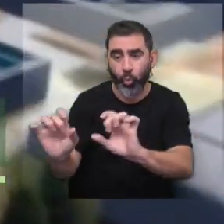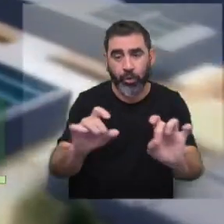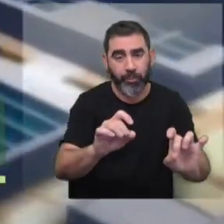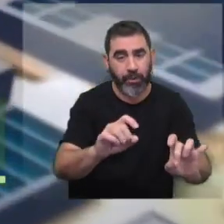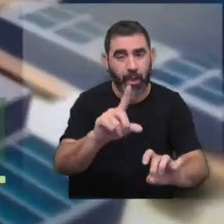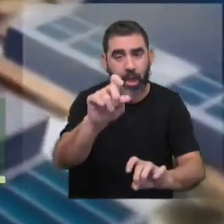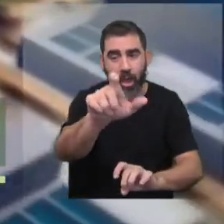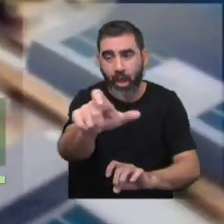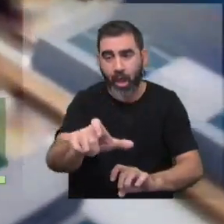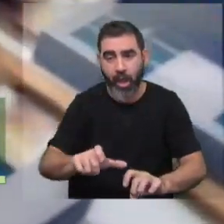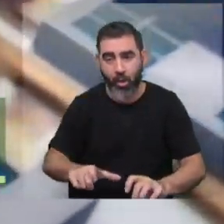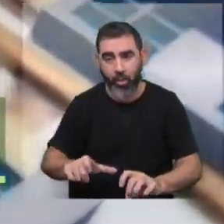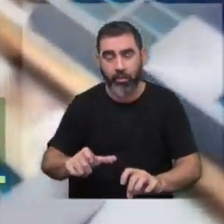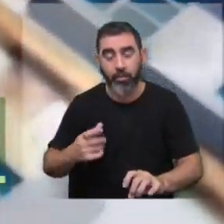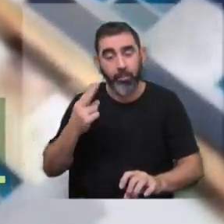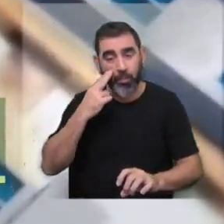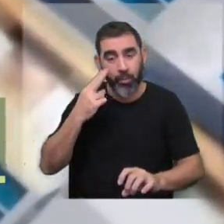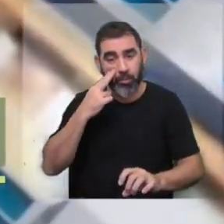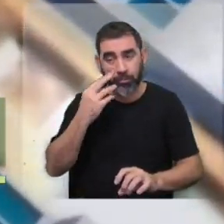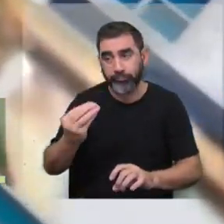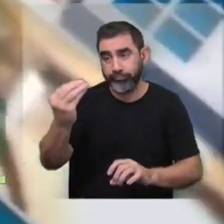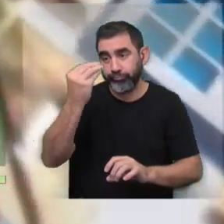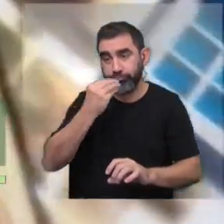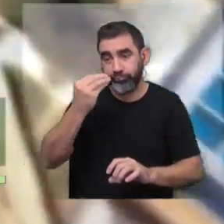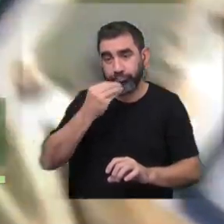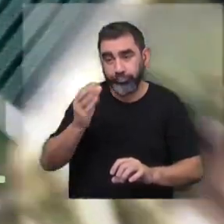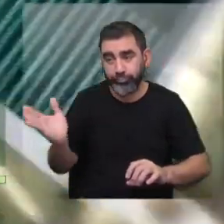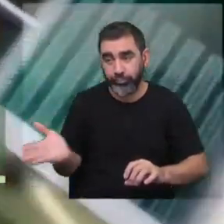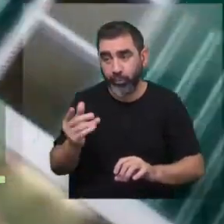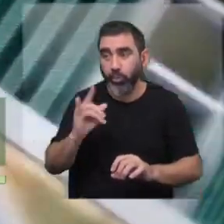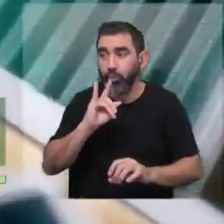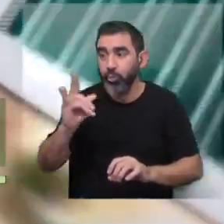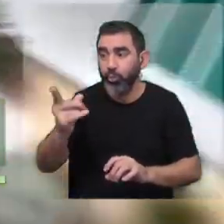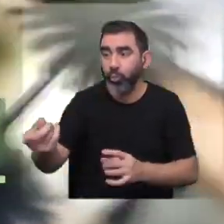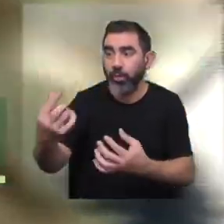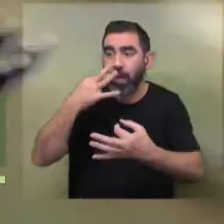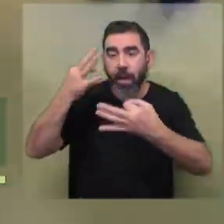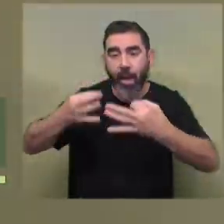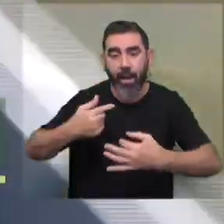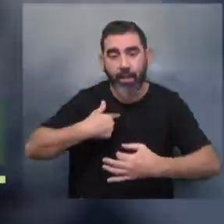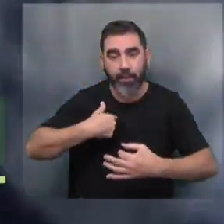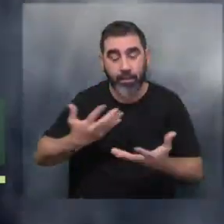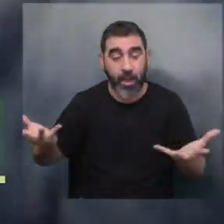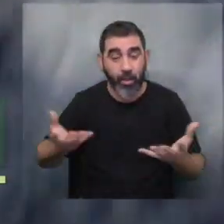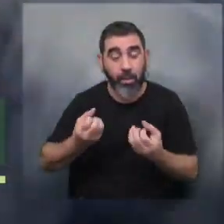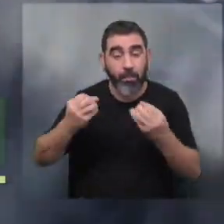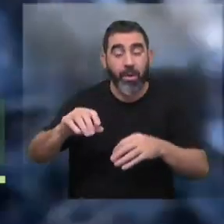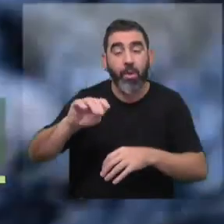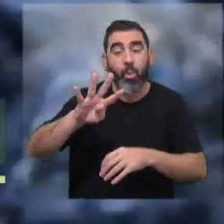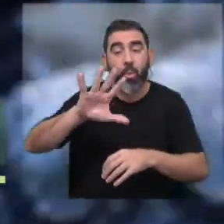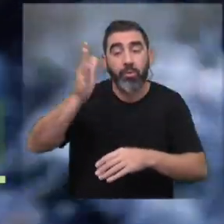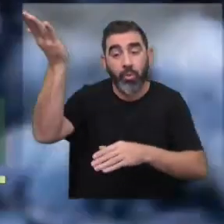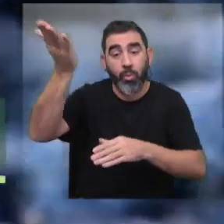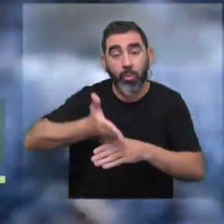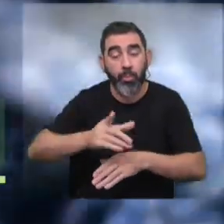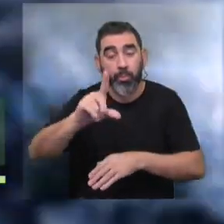acuífero lo van a comprometer su sustento Son ellos los que nos tienen que dar las garantías que al día de hoy pierde el 45 por